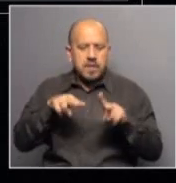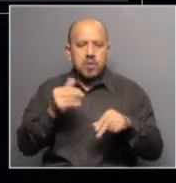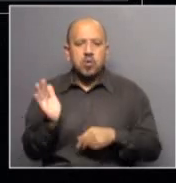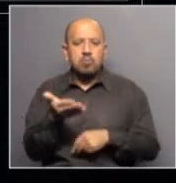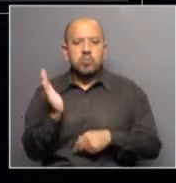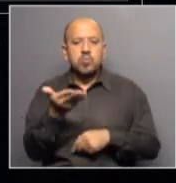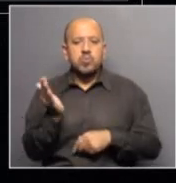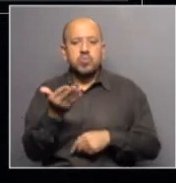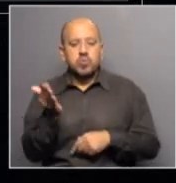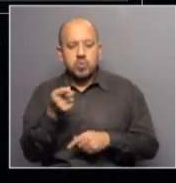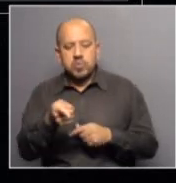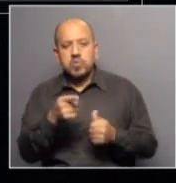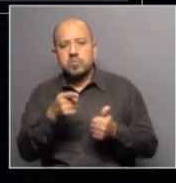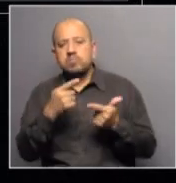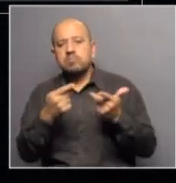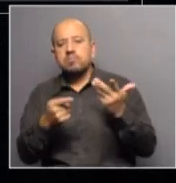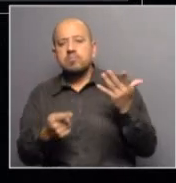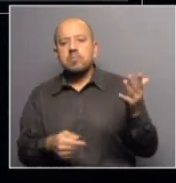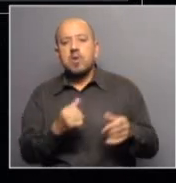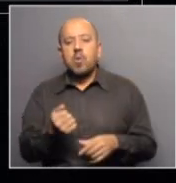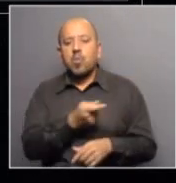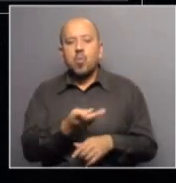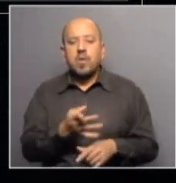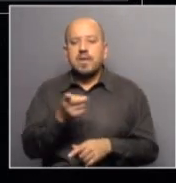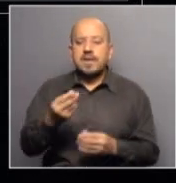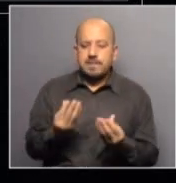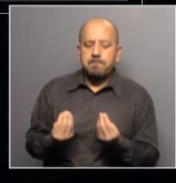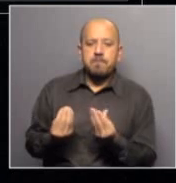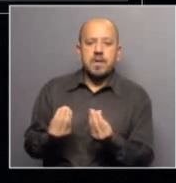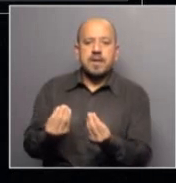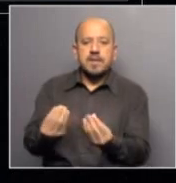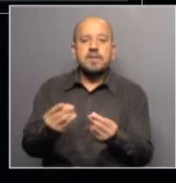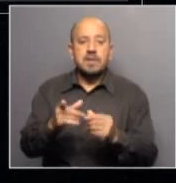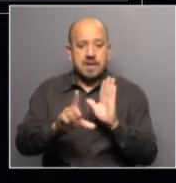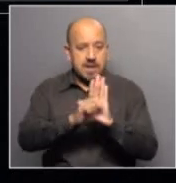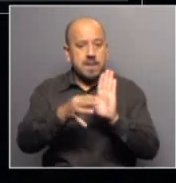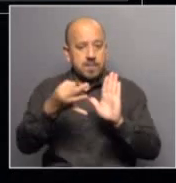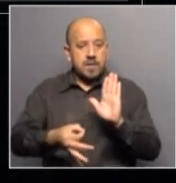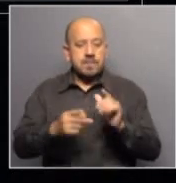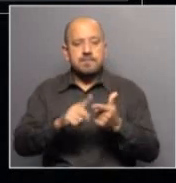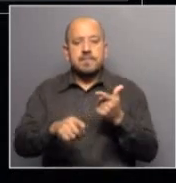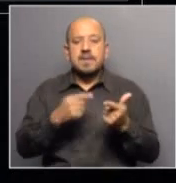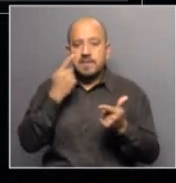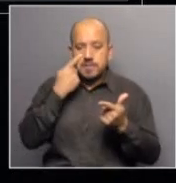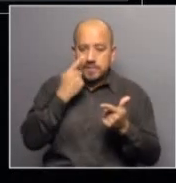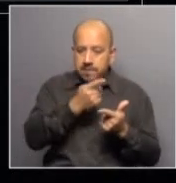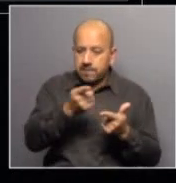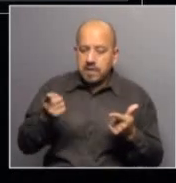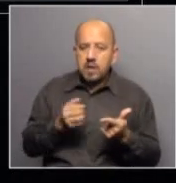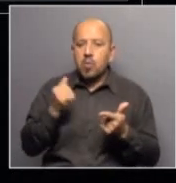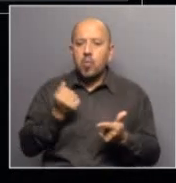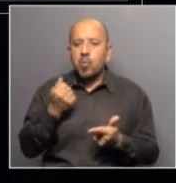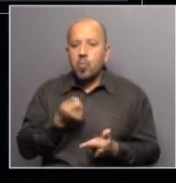producción en sí mismo, es decir, te cuentan el número de plantas para que esté en el máximo legal, se fija en la cantidad de acopio, es